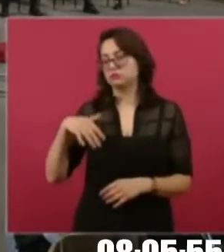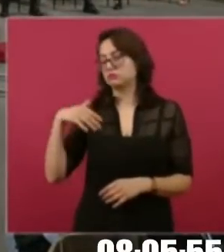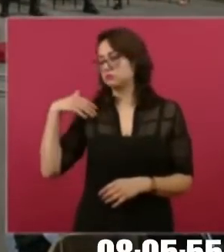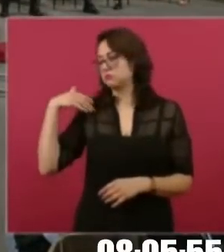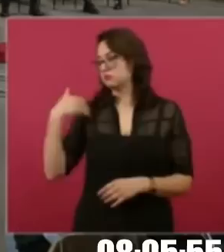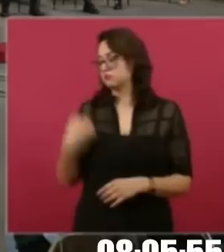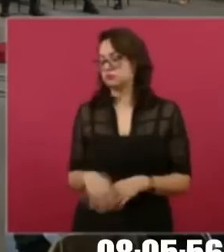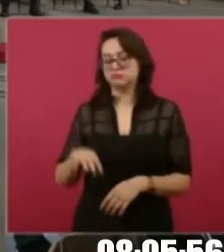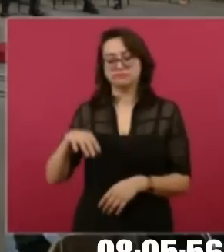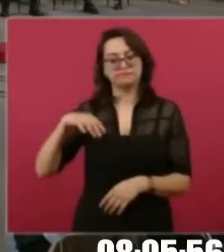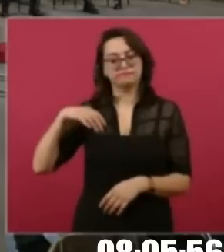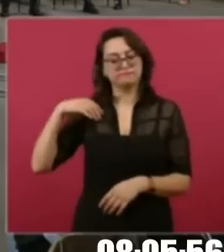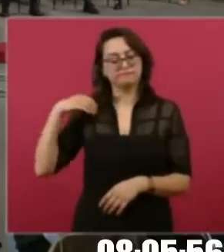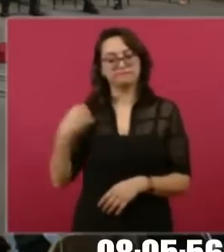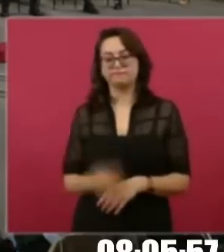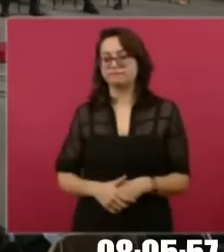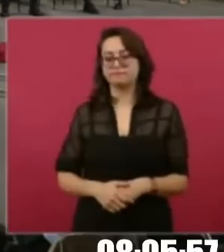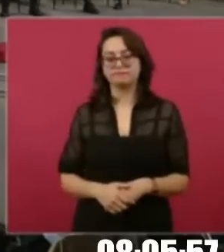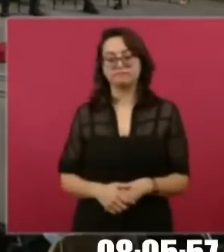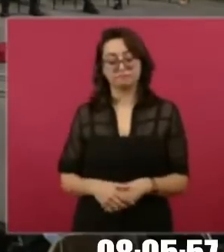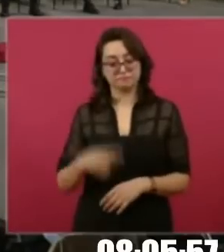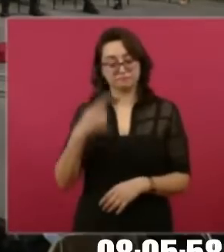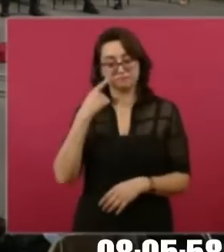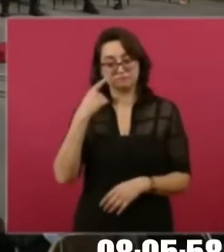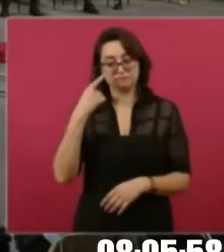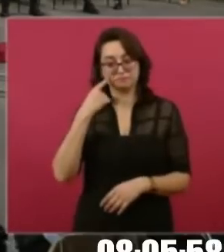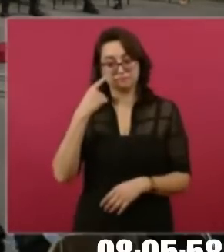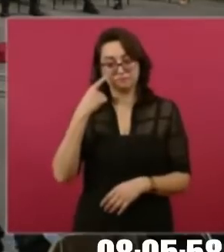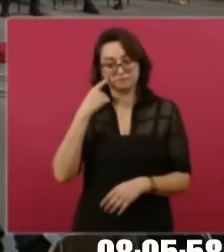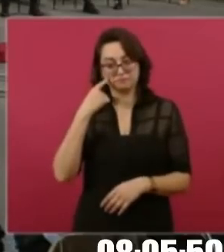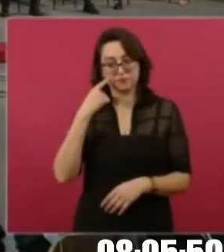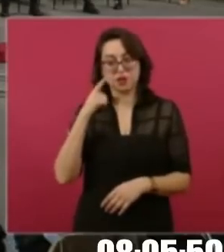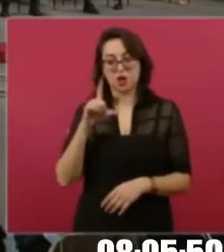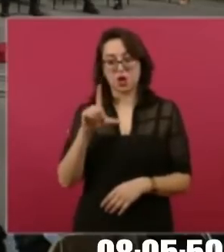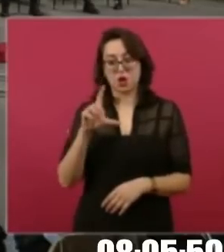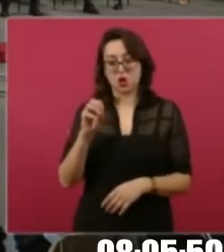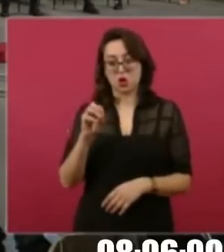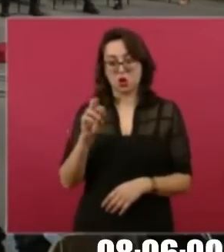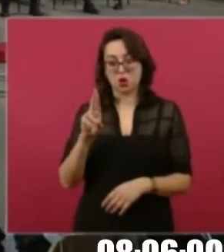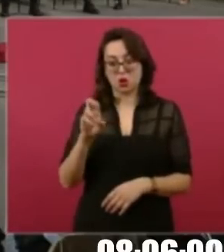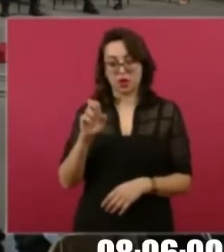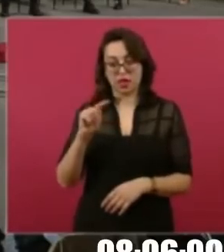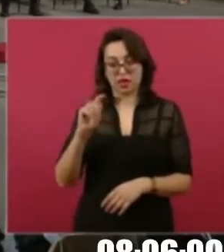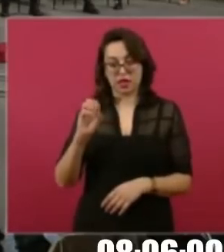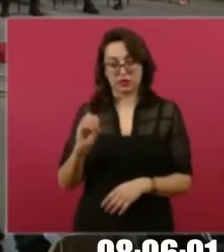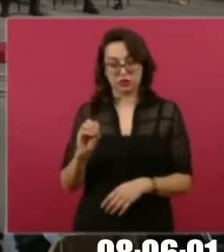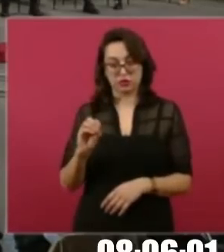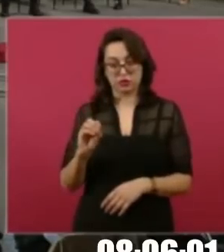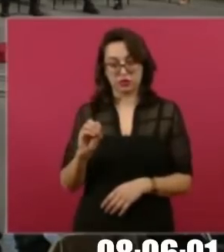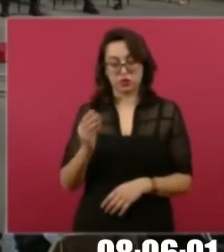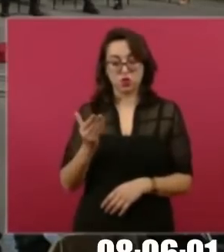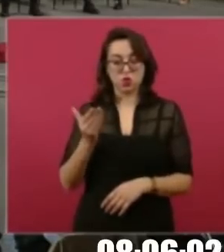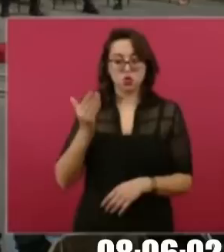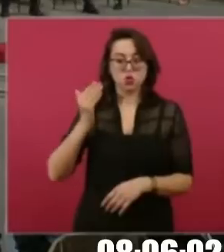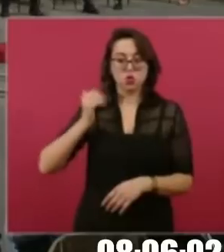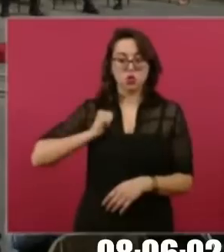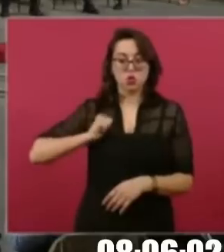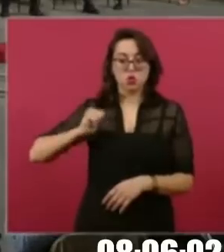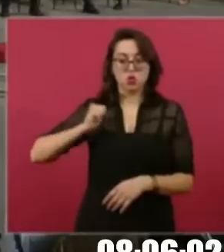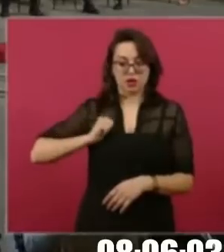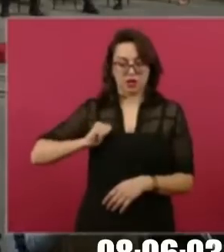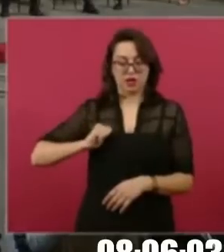como dato adicional histórico es la primera capital de las californias fundada por los jesuitas